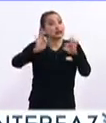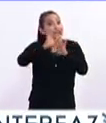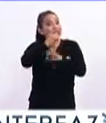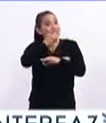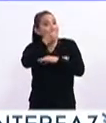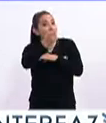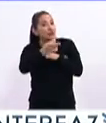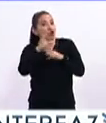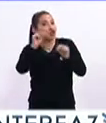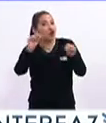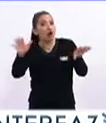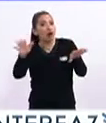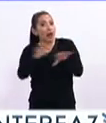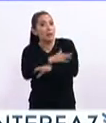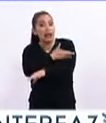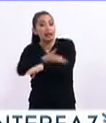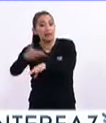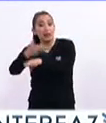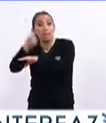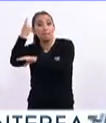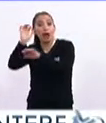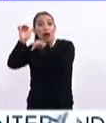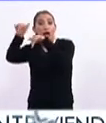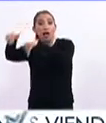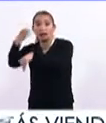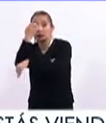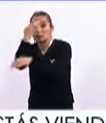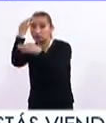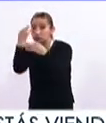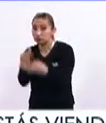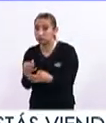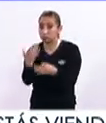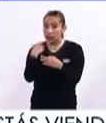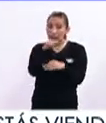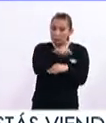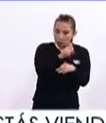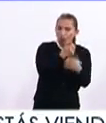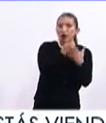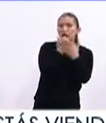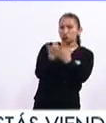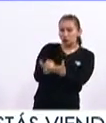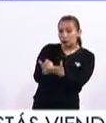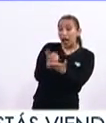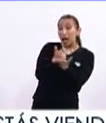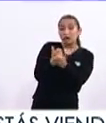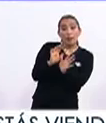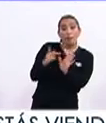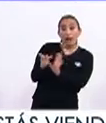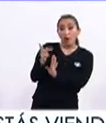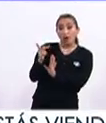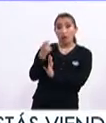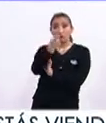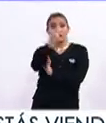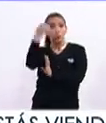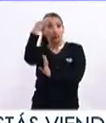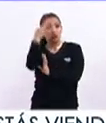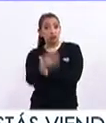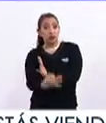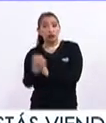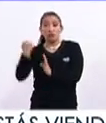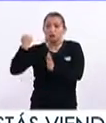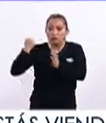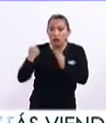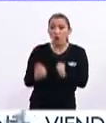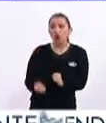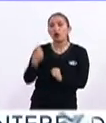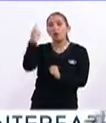aclararlo, no sustituye los trámites para el examen de admisión. Esto es parte de la UNAM, sí, pero no es en ningún momento